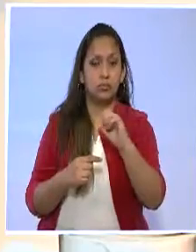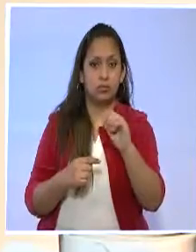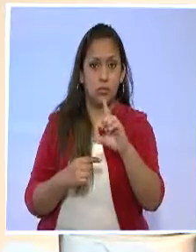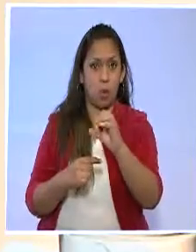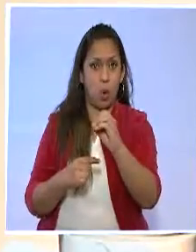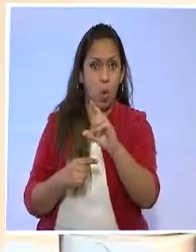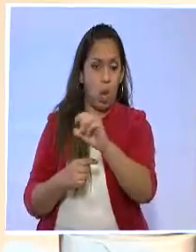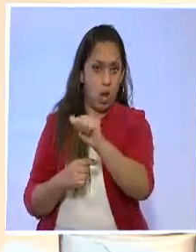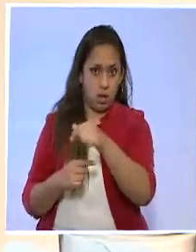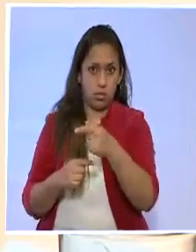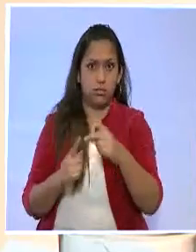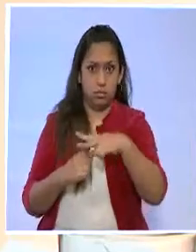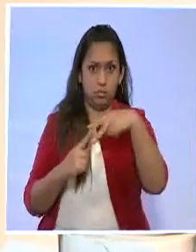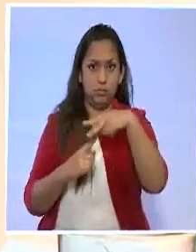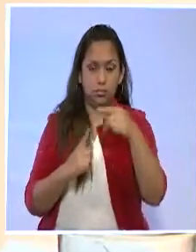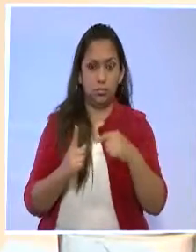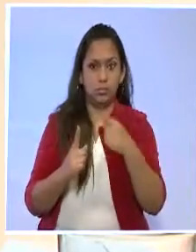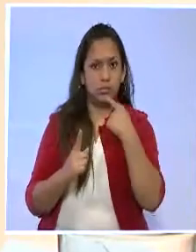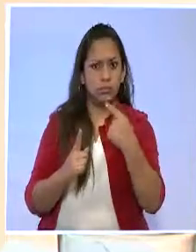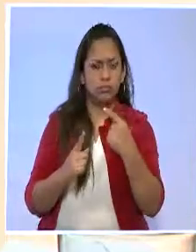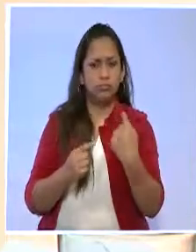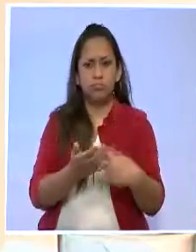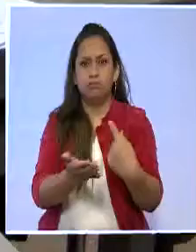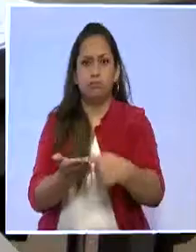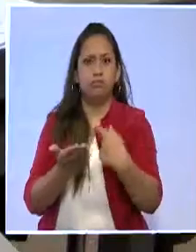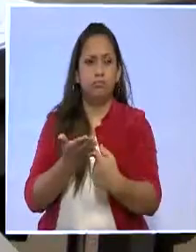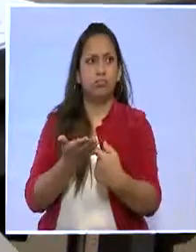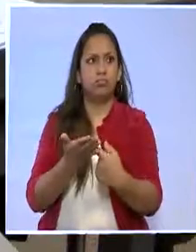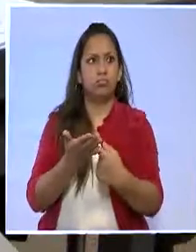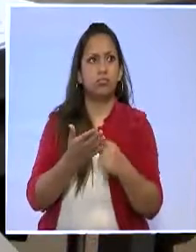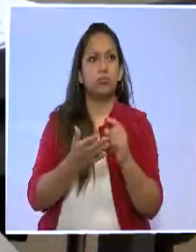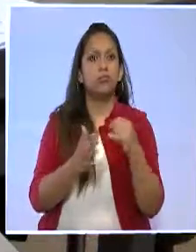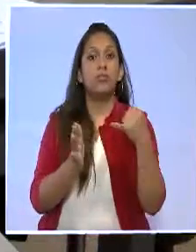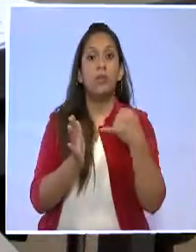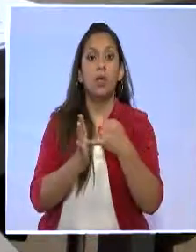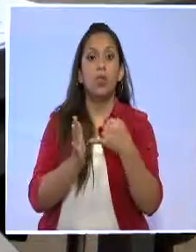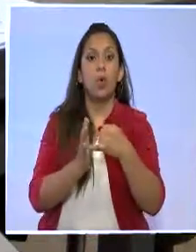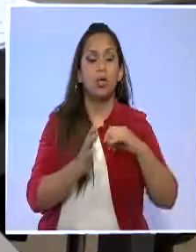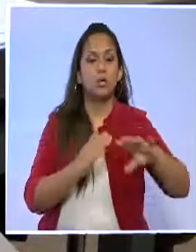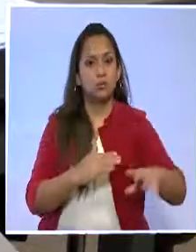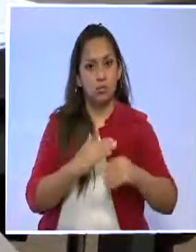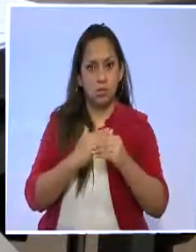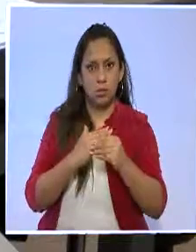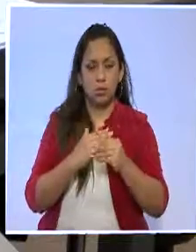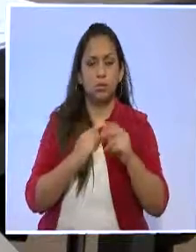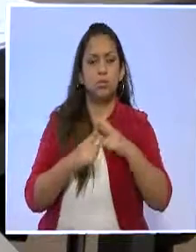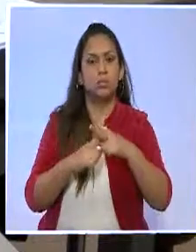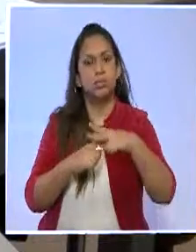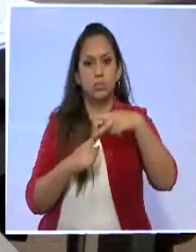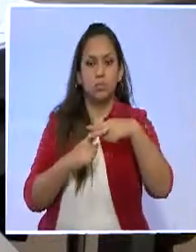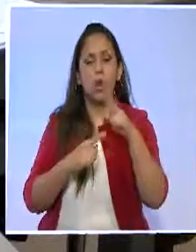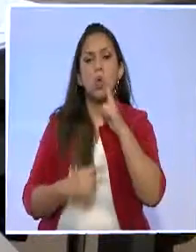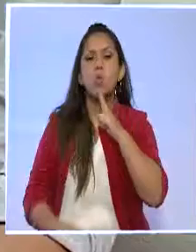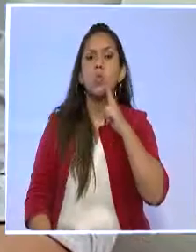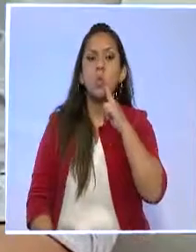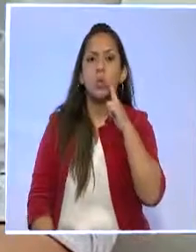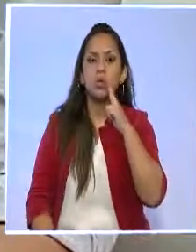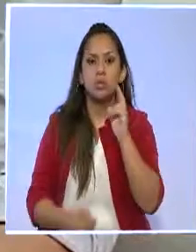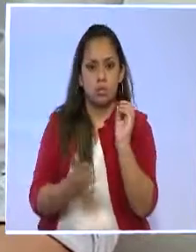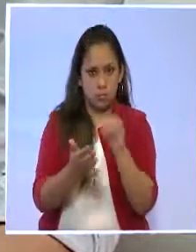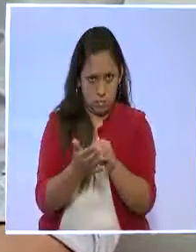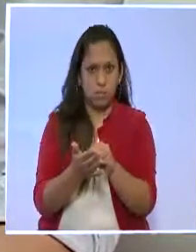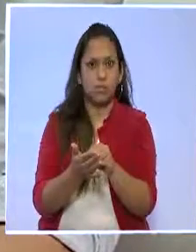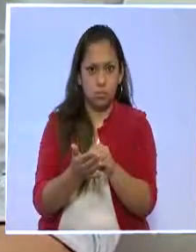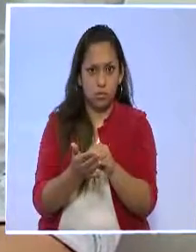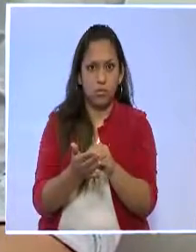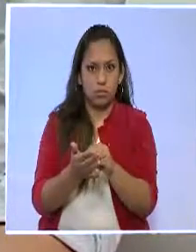importancia de poder considerar que se ponga también un impuesto extra a las bebidas azucaradas al